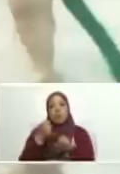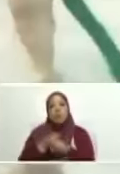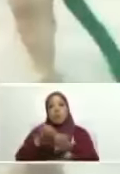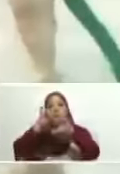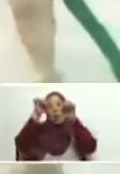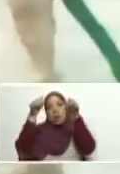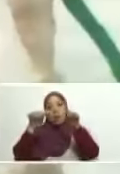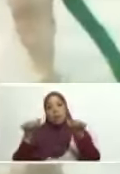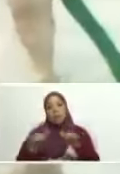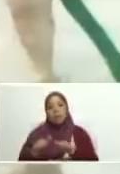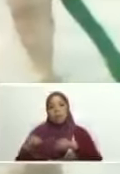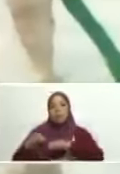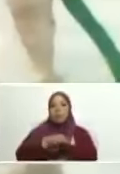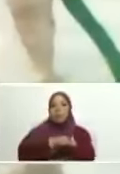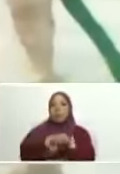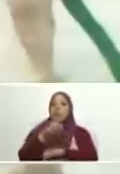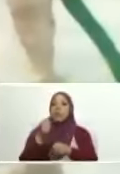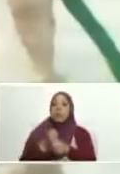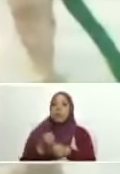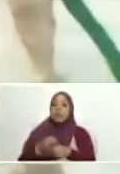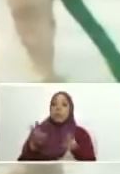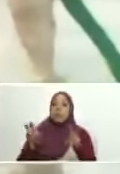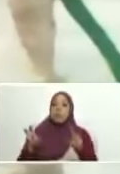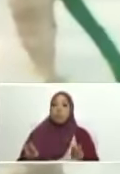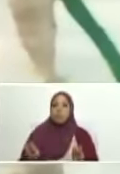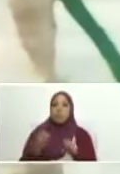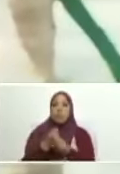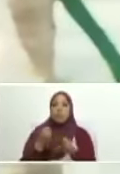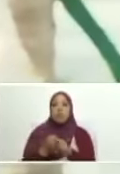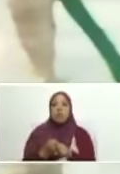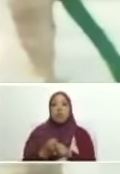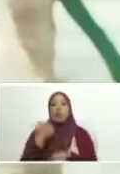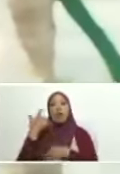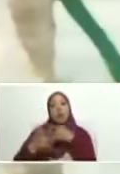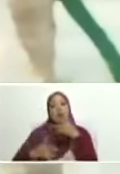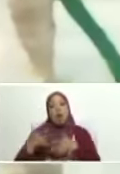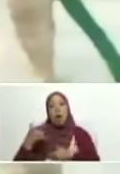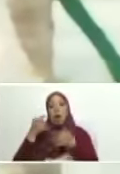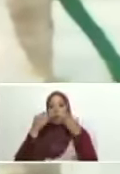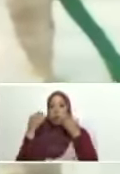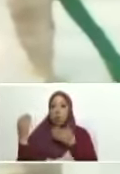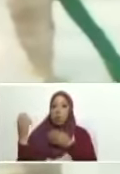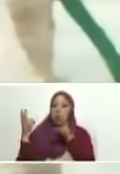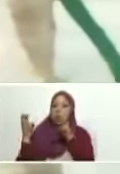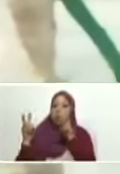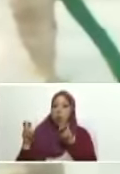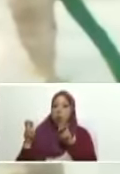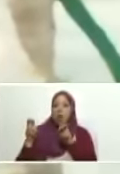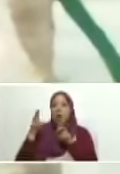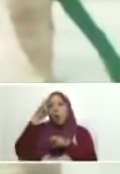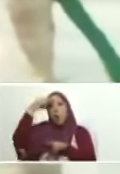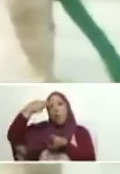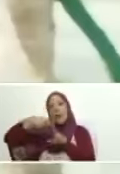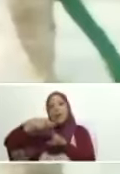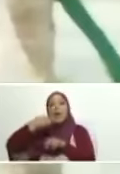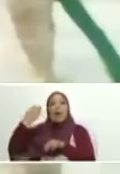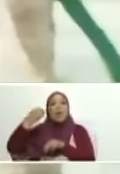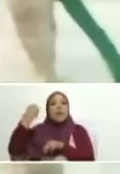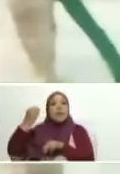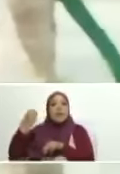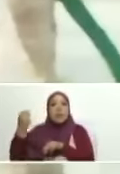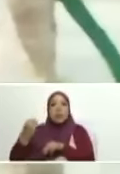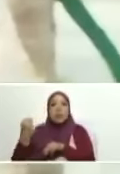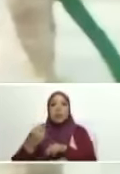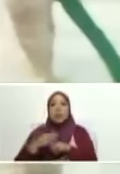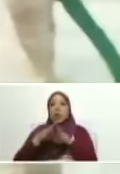arquitecto Freddy Reyes. Yo le digo que es el nuevo Carlos Raúl Villanueva de nuestra época. Párate, Freddy. Bueno, nuestro homenaje. Jovencito, presidente. Bueno,